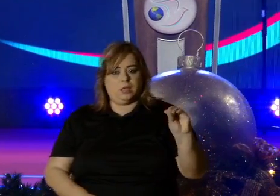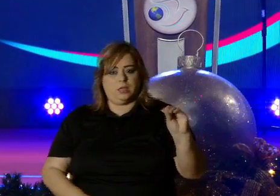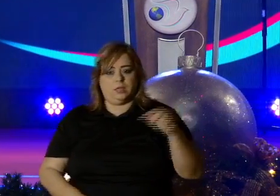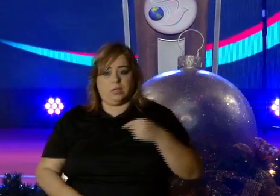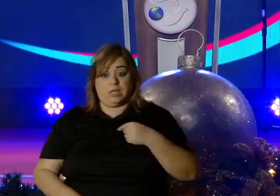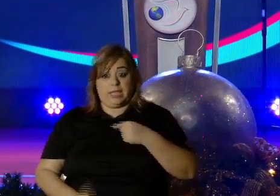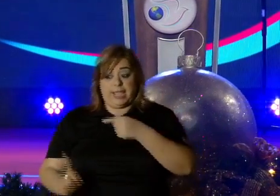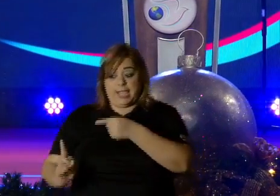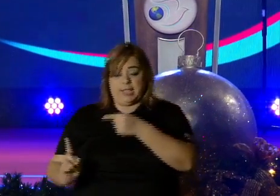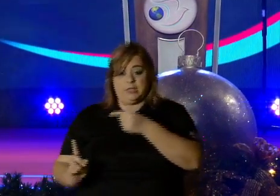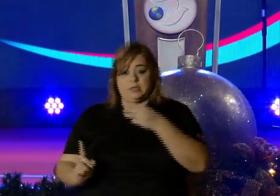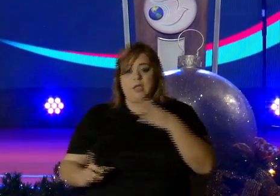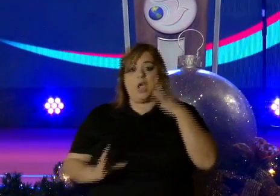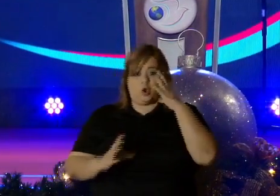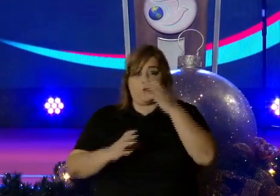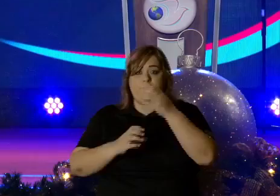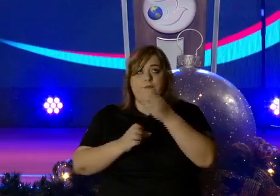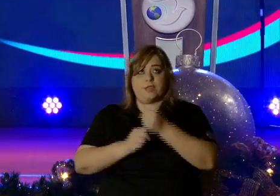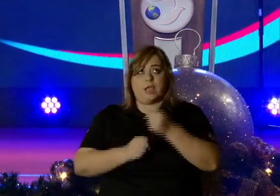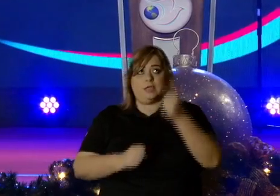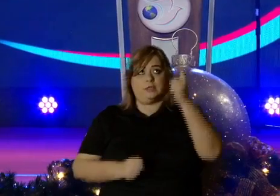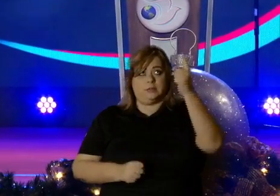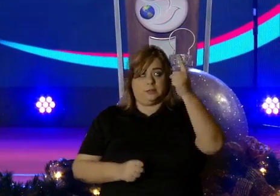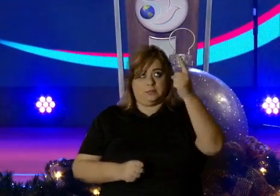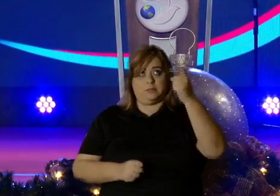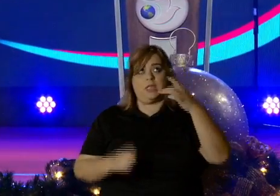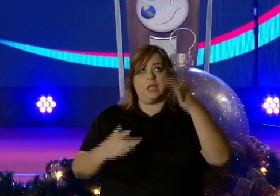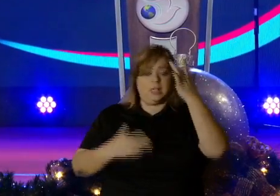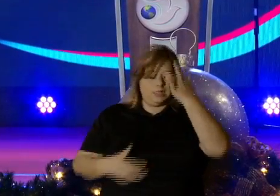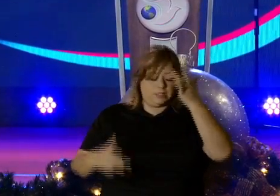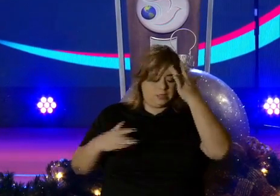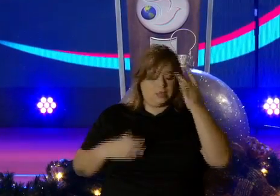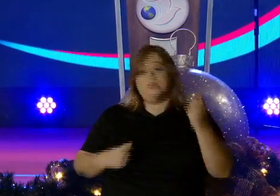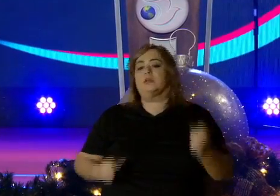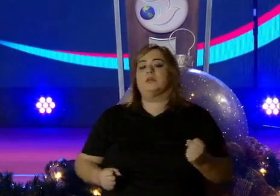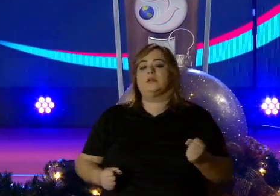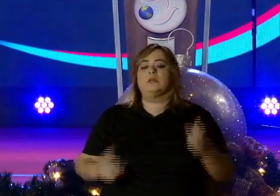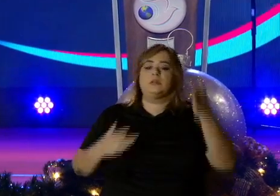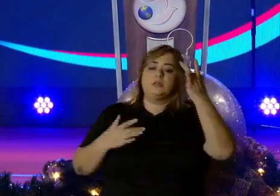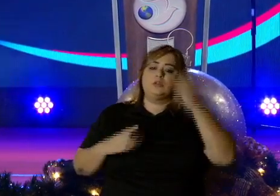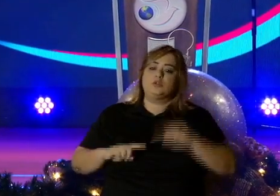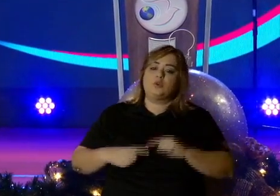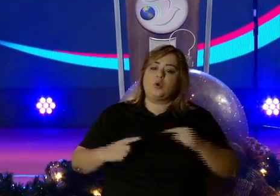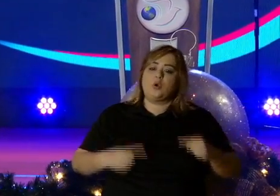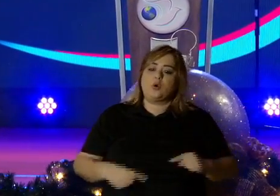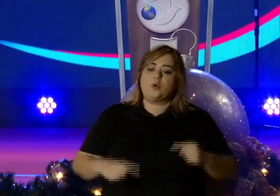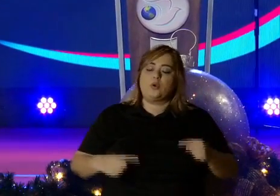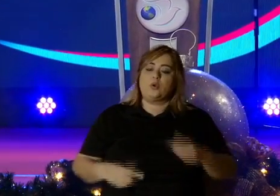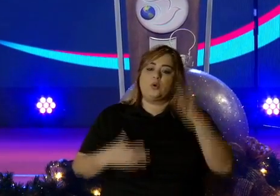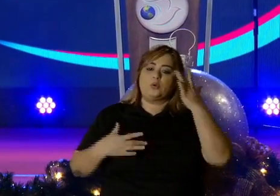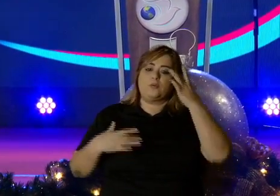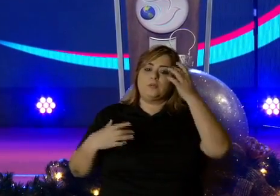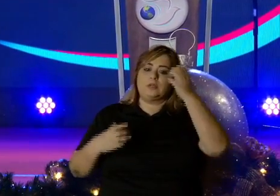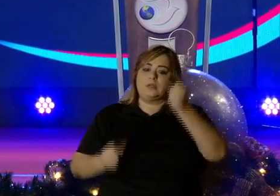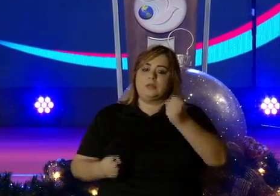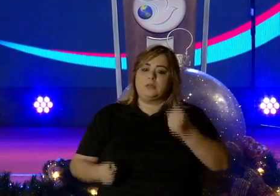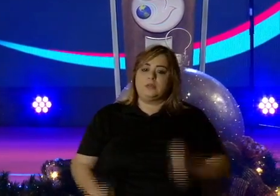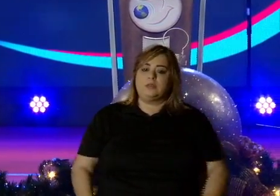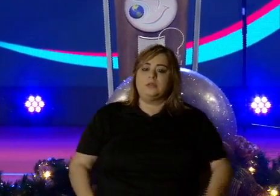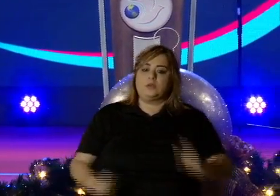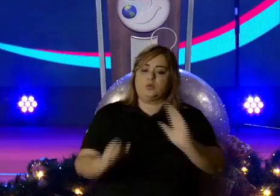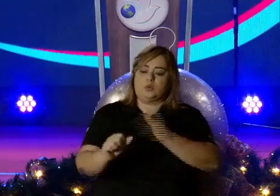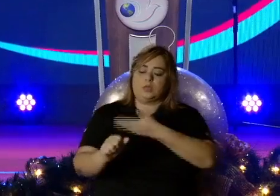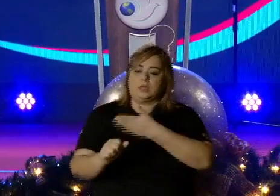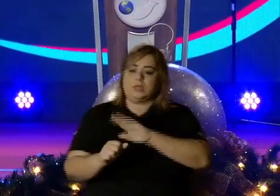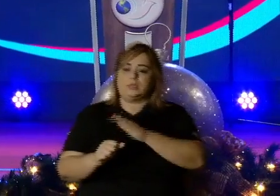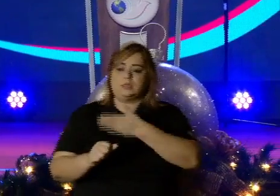cantando, puedo confiar en Él. Él es mi sanador. Sanas todo mi dolor, puedo confiar en Él. Esa fue mi canción durante